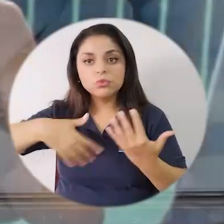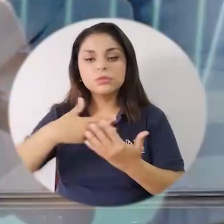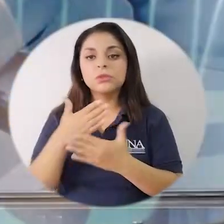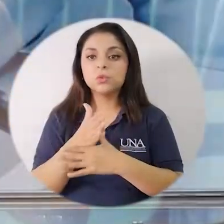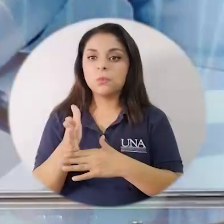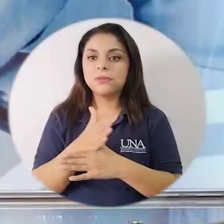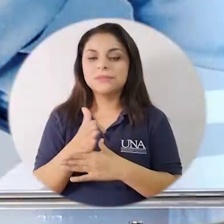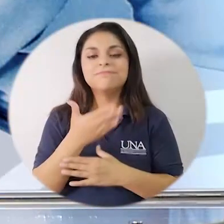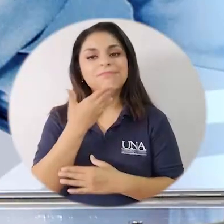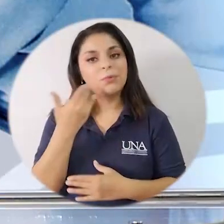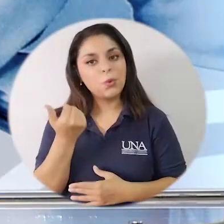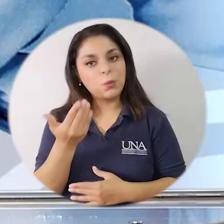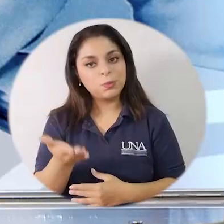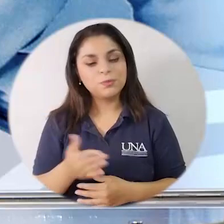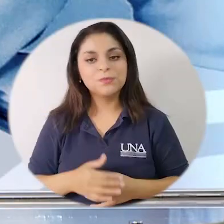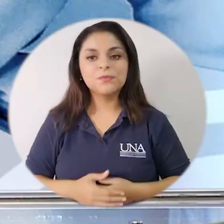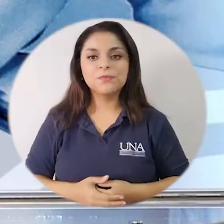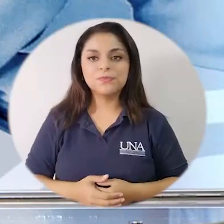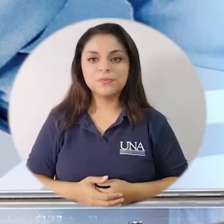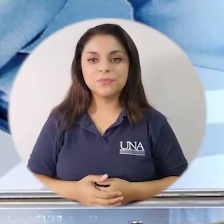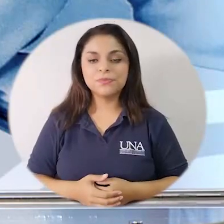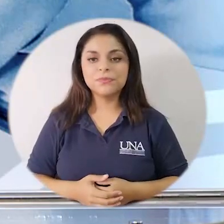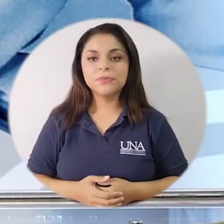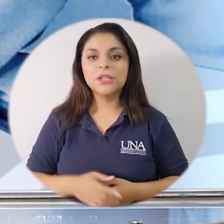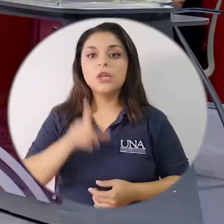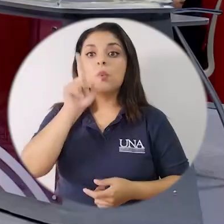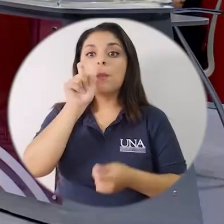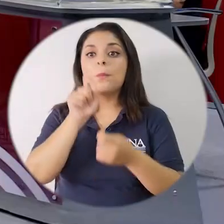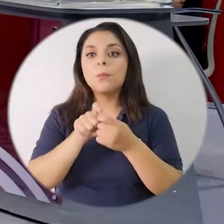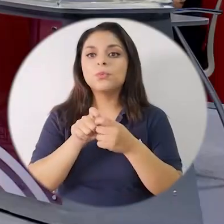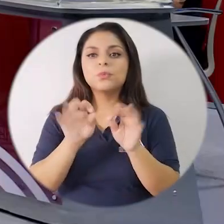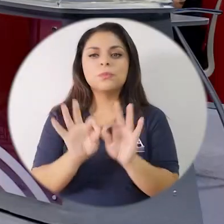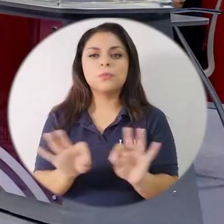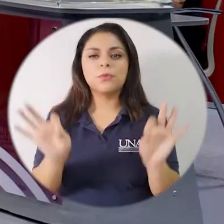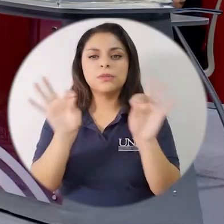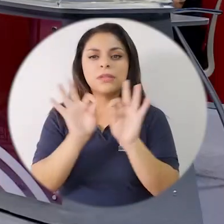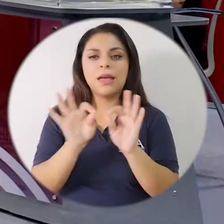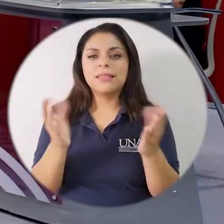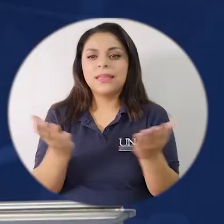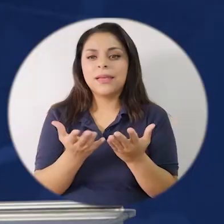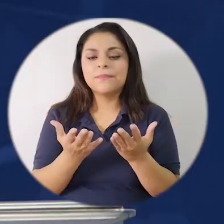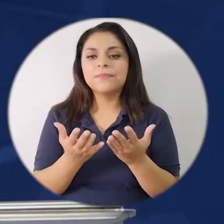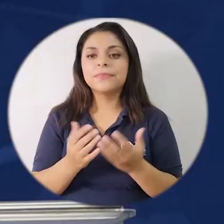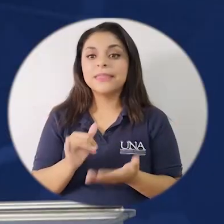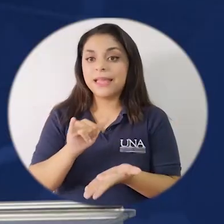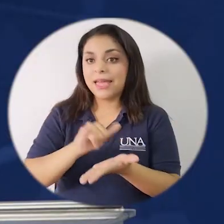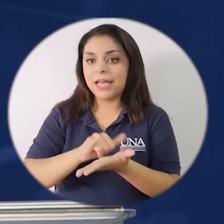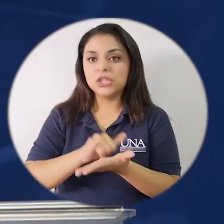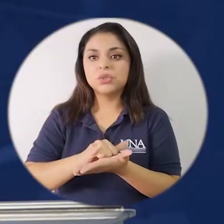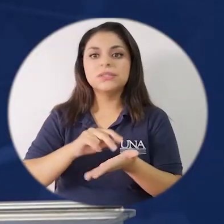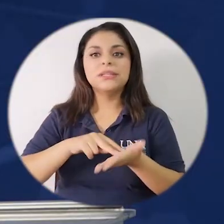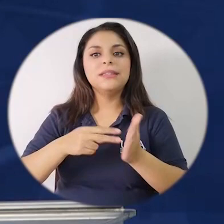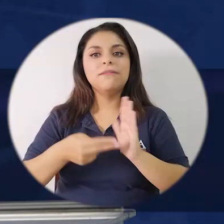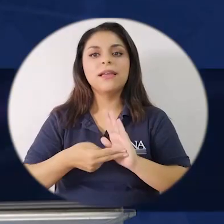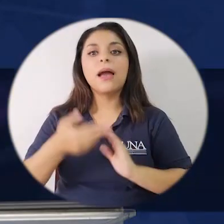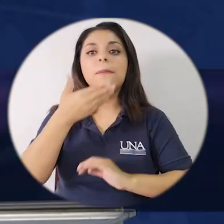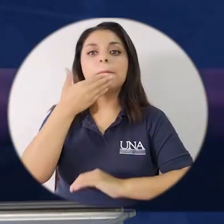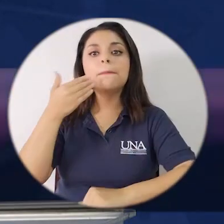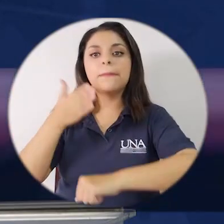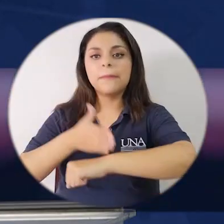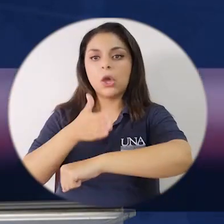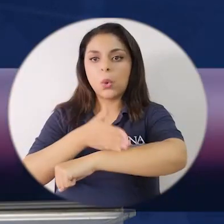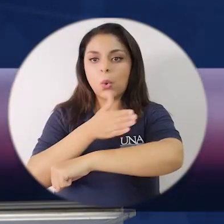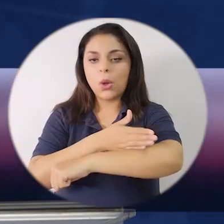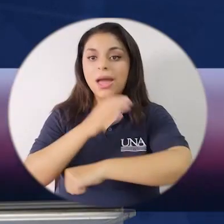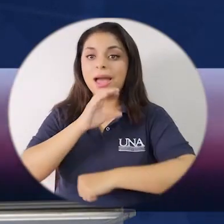involucramos y compartimos, va a ser mucho mejor. Y un punto bien importante es que todo esto se traduce en una